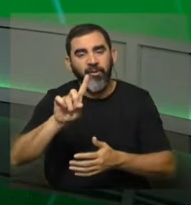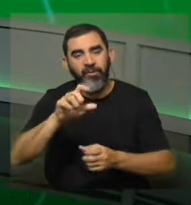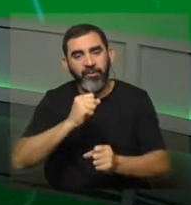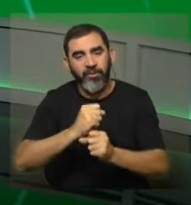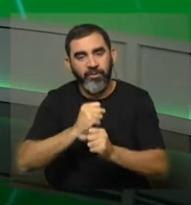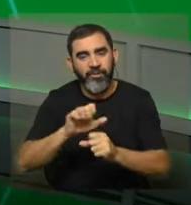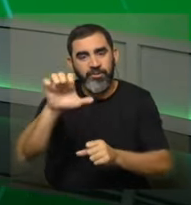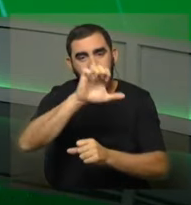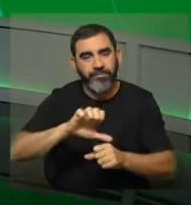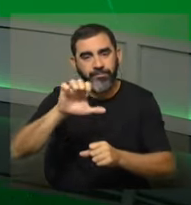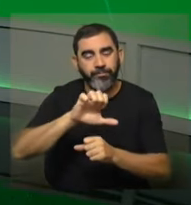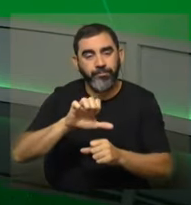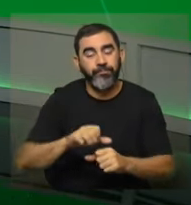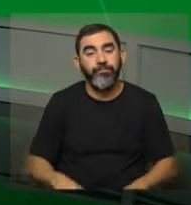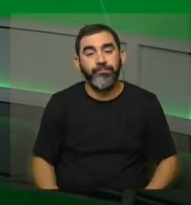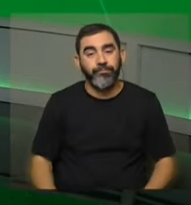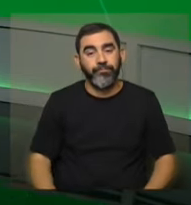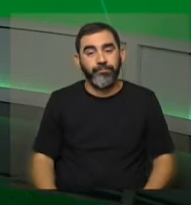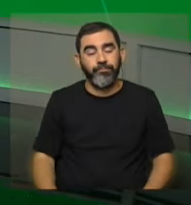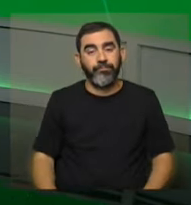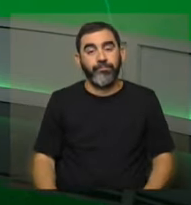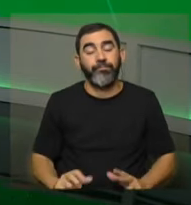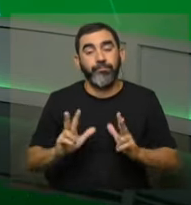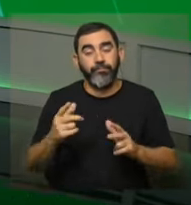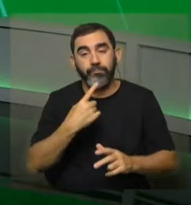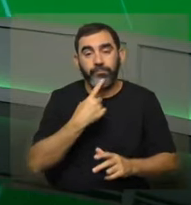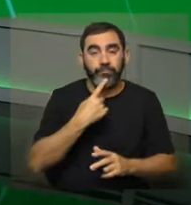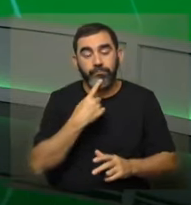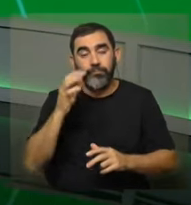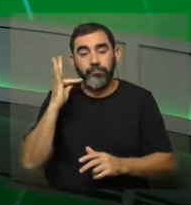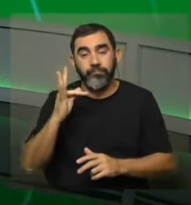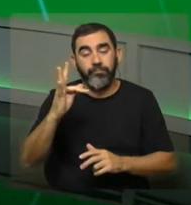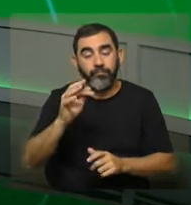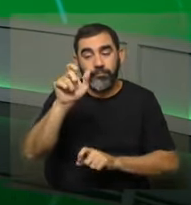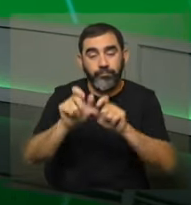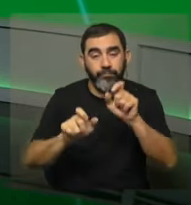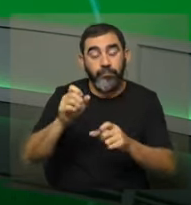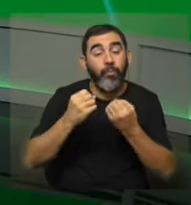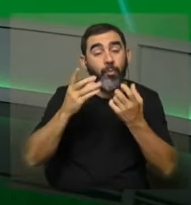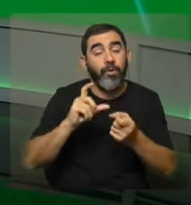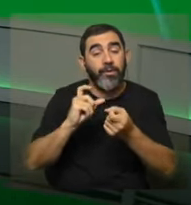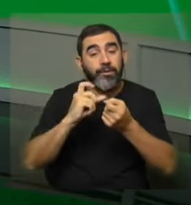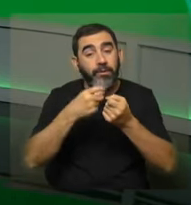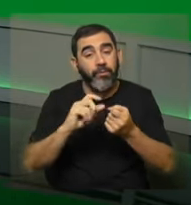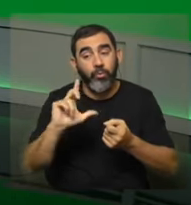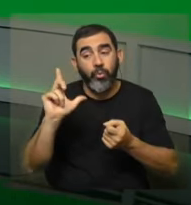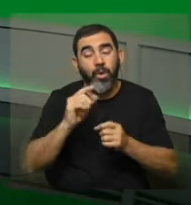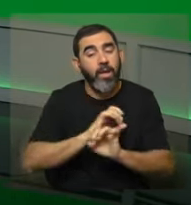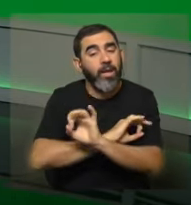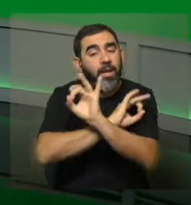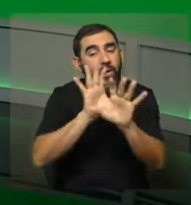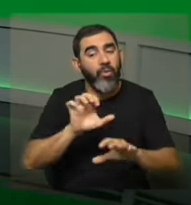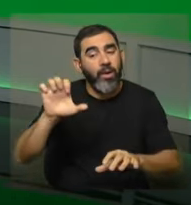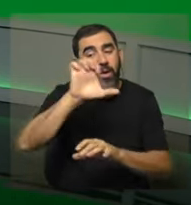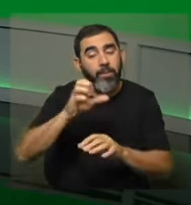trabajadores de la empresa pedido ya en ese marco señaló que hay incertidumbre por el futuro de estas personas ya que el gremio no tiene certezas de que la